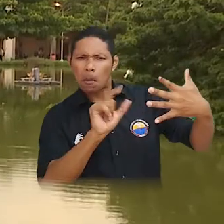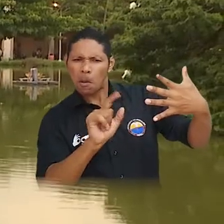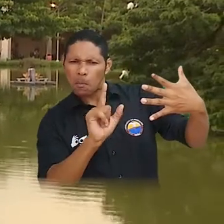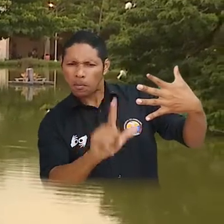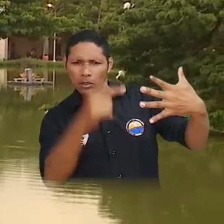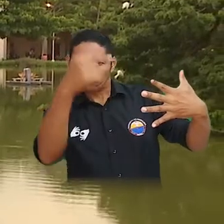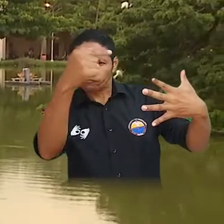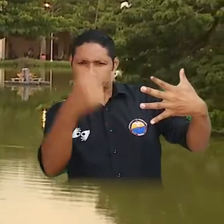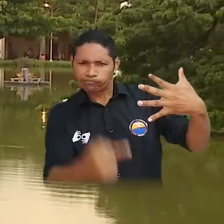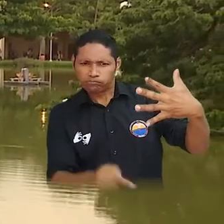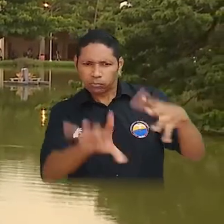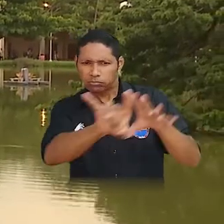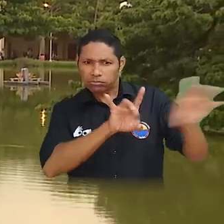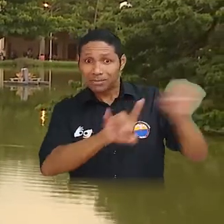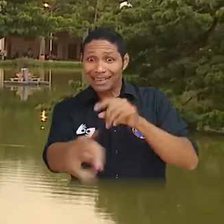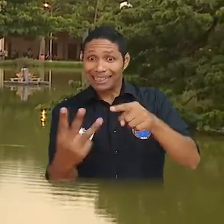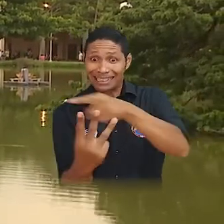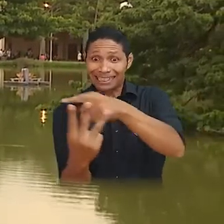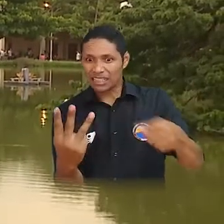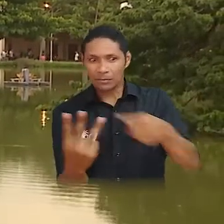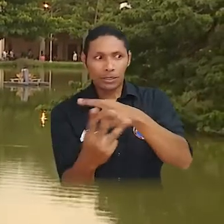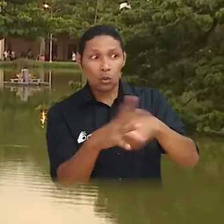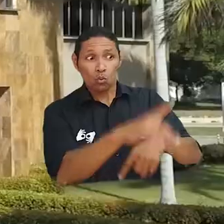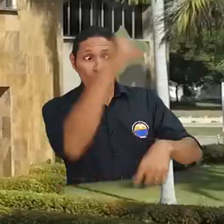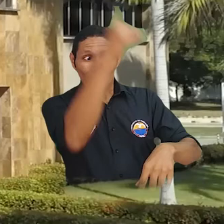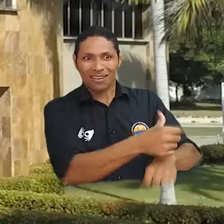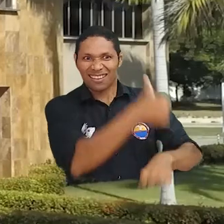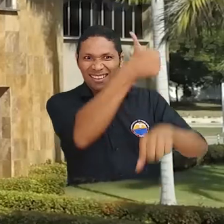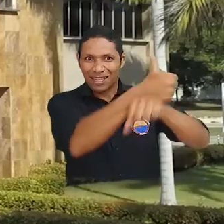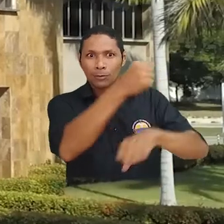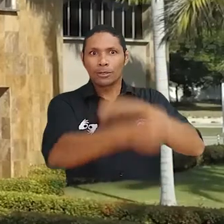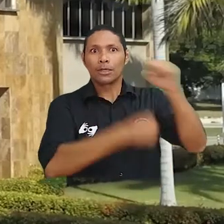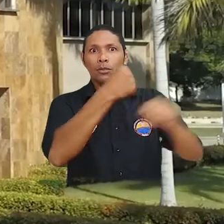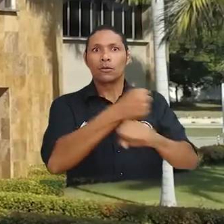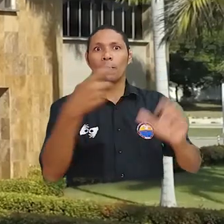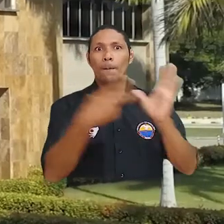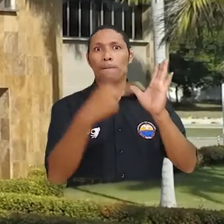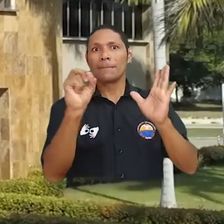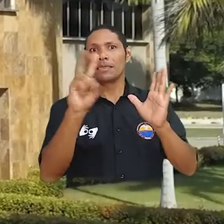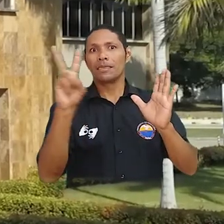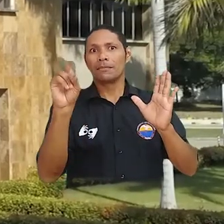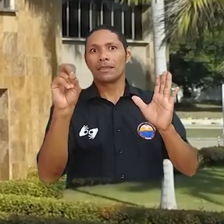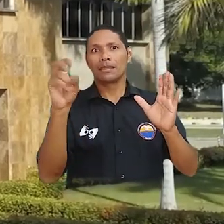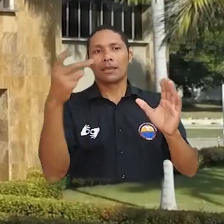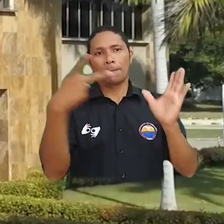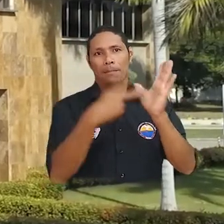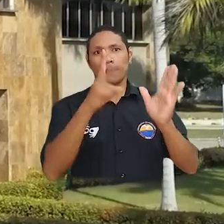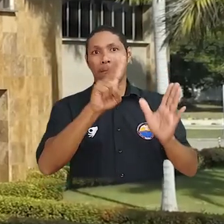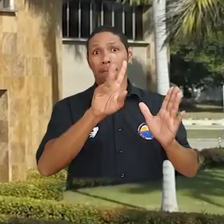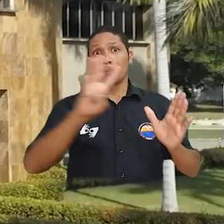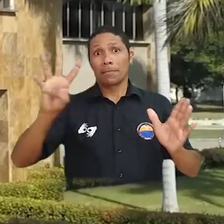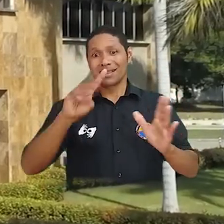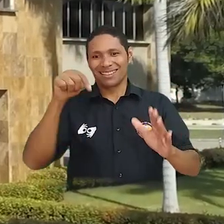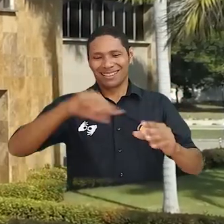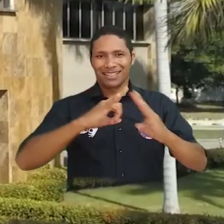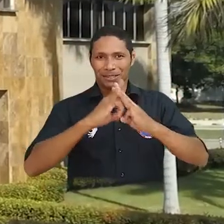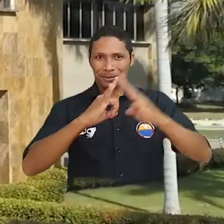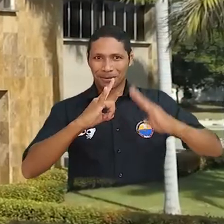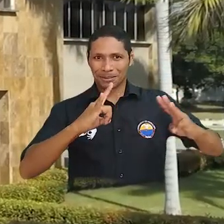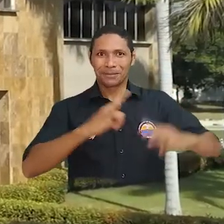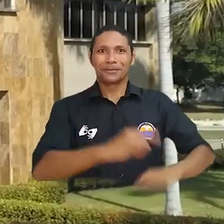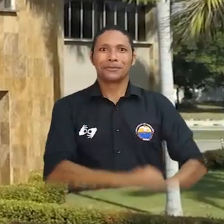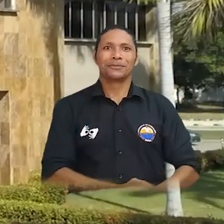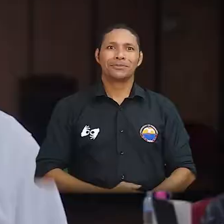para conformación de la terna para la designación del rector periodo 2020-2024 de esta Casa de Estudios